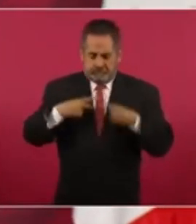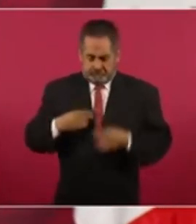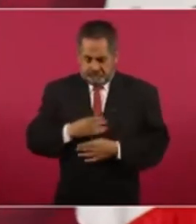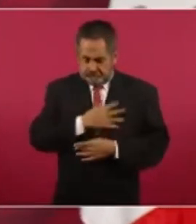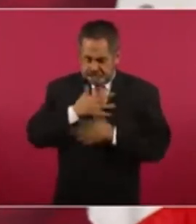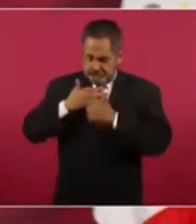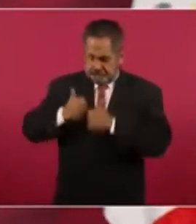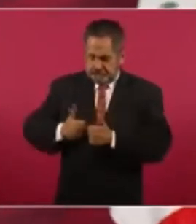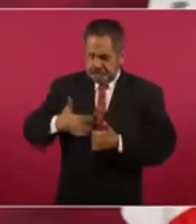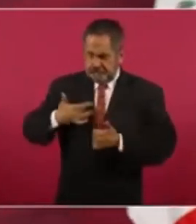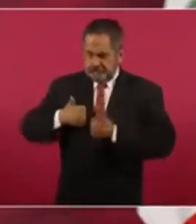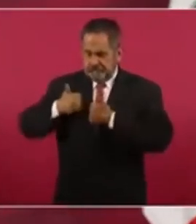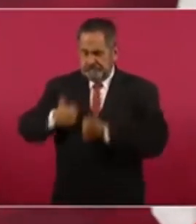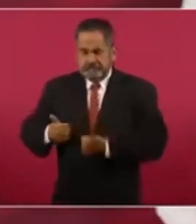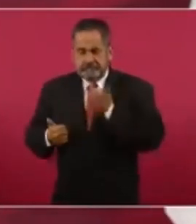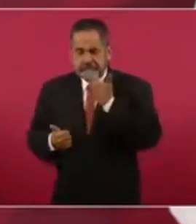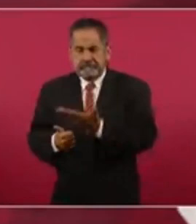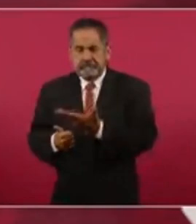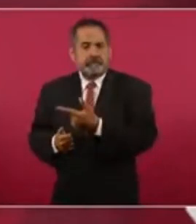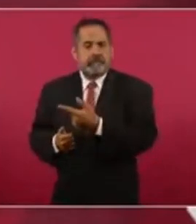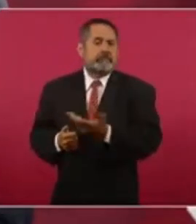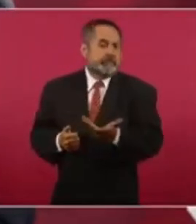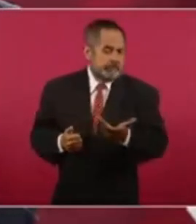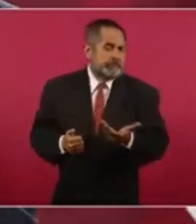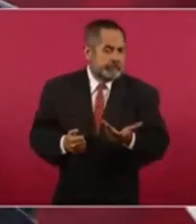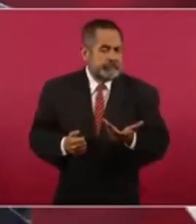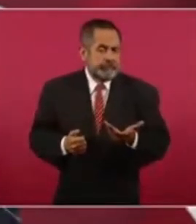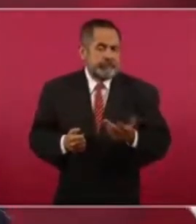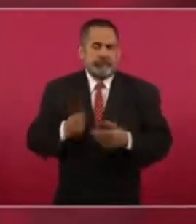que tuvo que ver mucho con